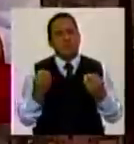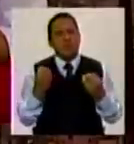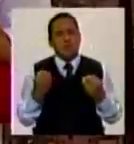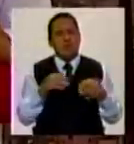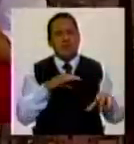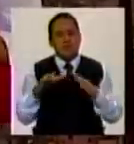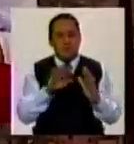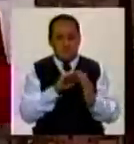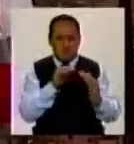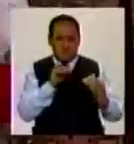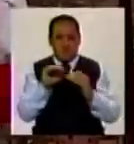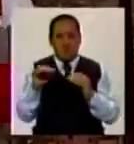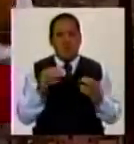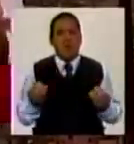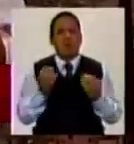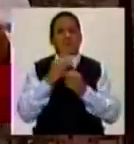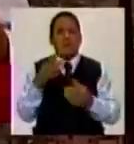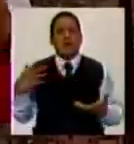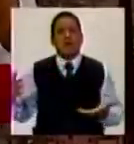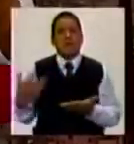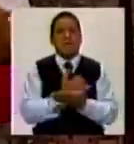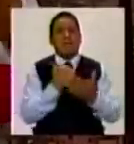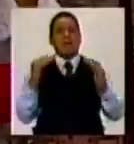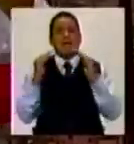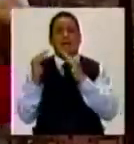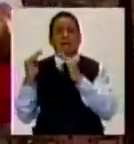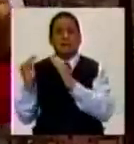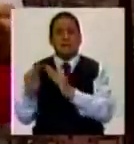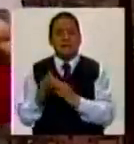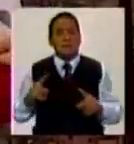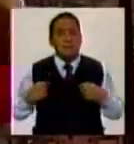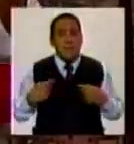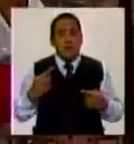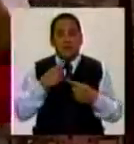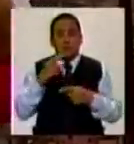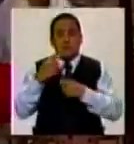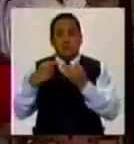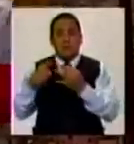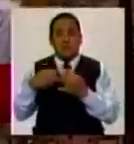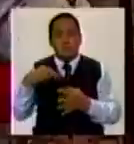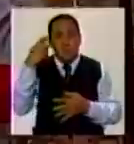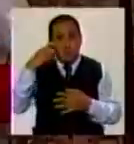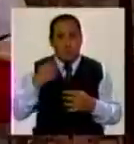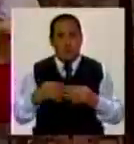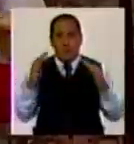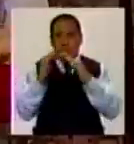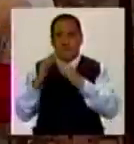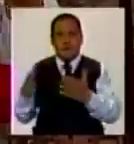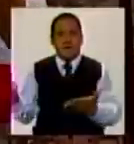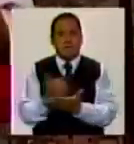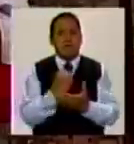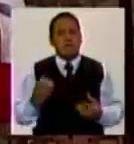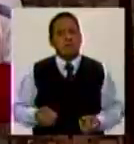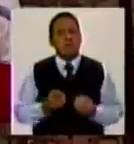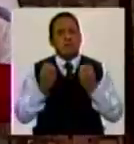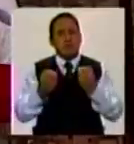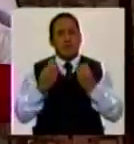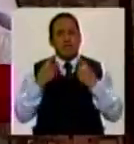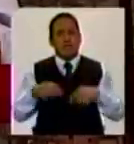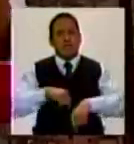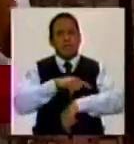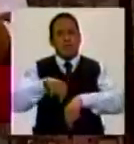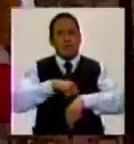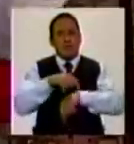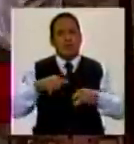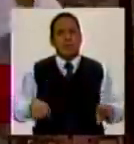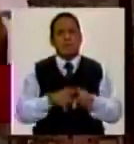así arriesgada? Para no expropiar, para no tomar el costo político de hacer las cosas como se tienen que hacer. ¿Y por qué está demorando rehacer el túnel?